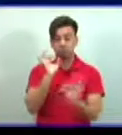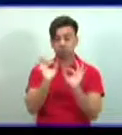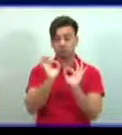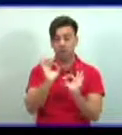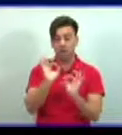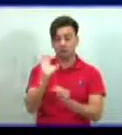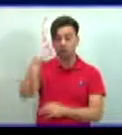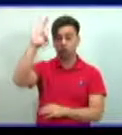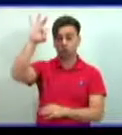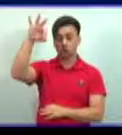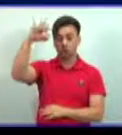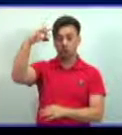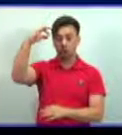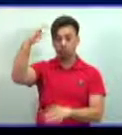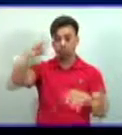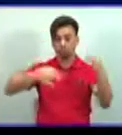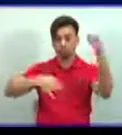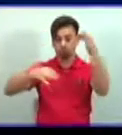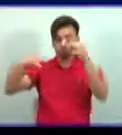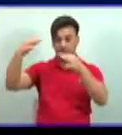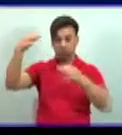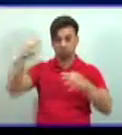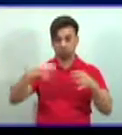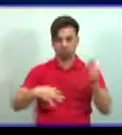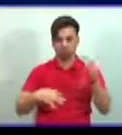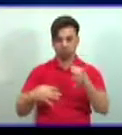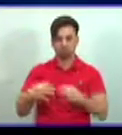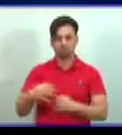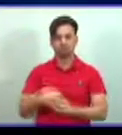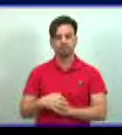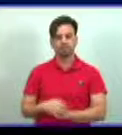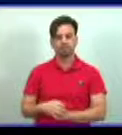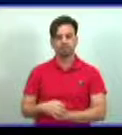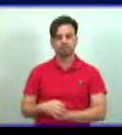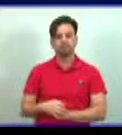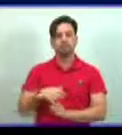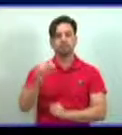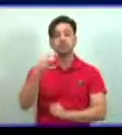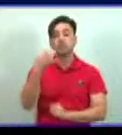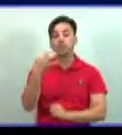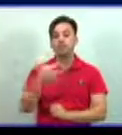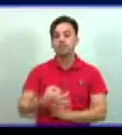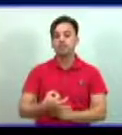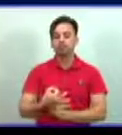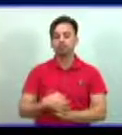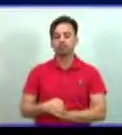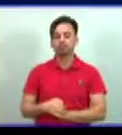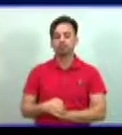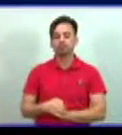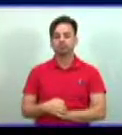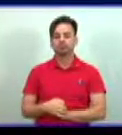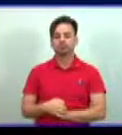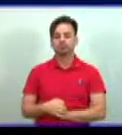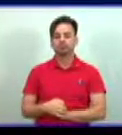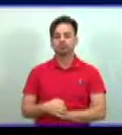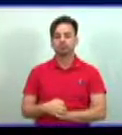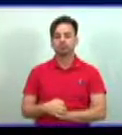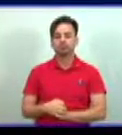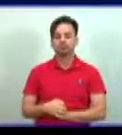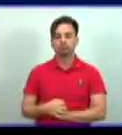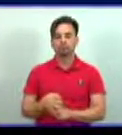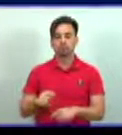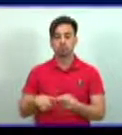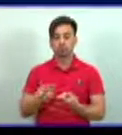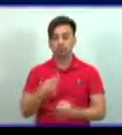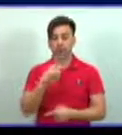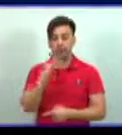no tuviéramos la atmósfera y específicamente la capa de ozono como un elemento que compone la atmósfera, no sería posible la